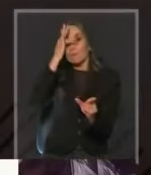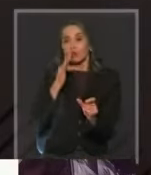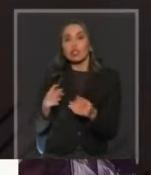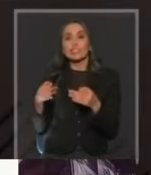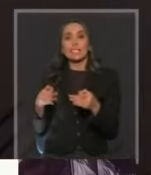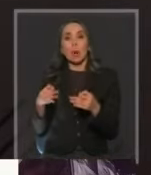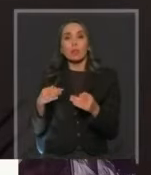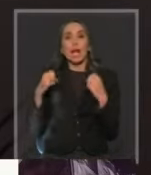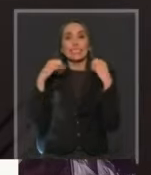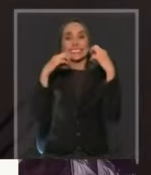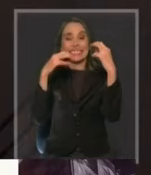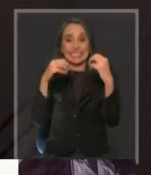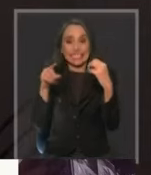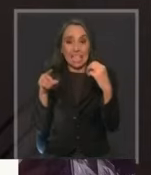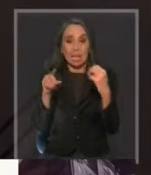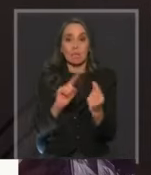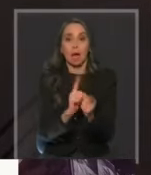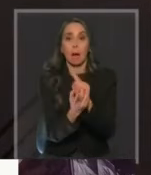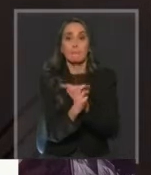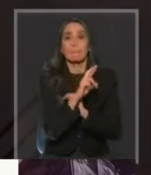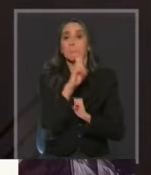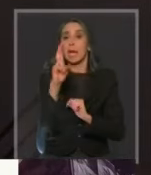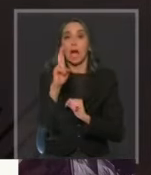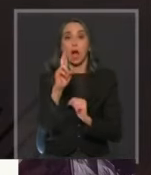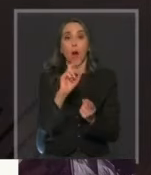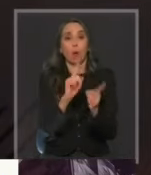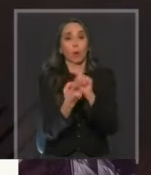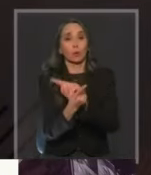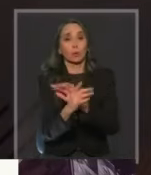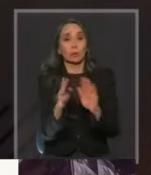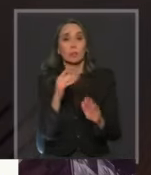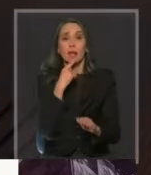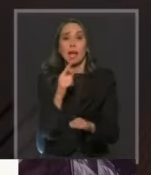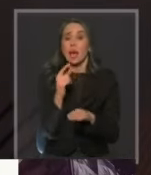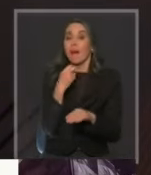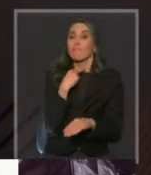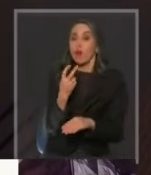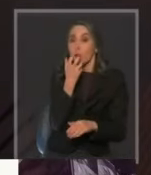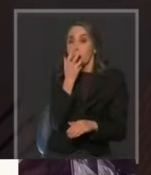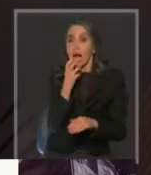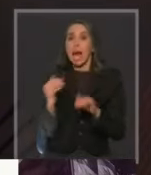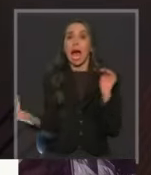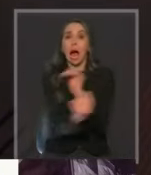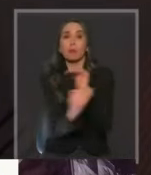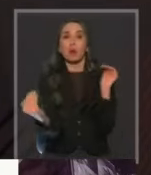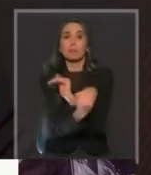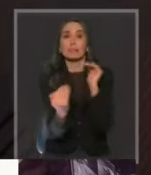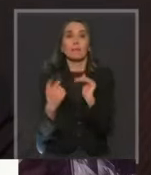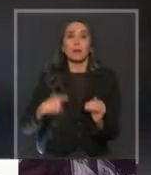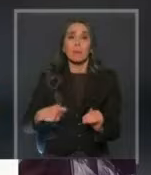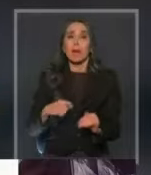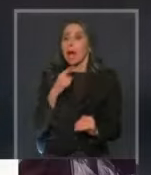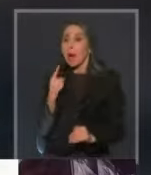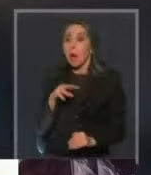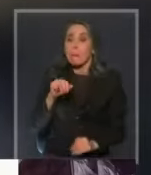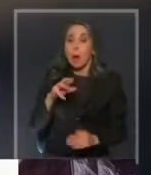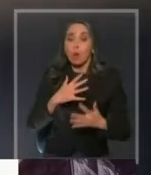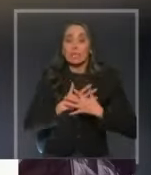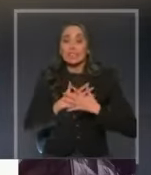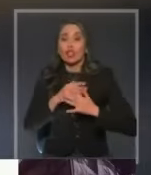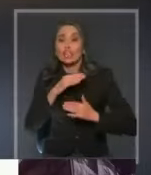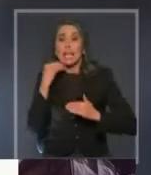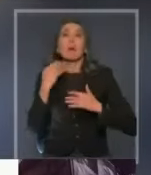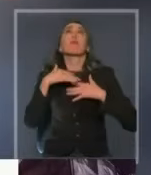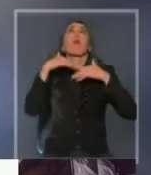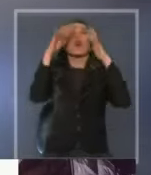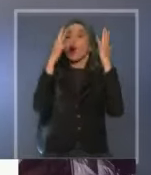Cisterna terminó de la peor manera posible. ¡Autopista! ¡Autopista de Fucio! ¡Mauricio se nos está yendo! ¿Cómo